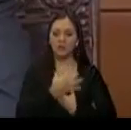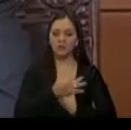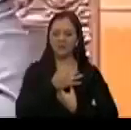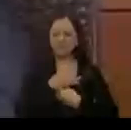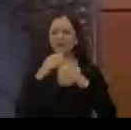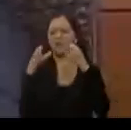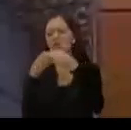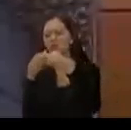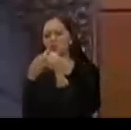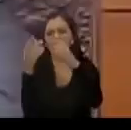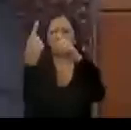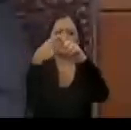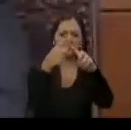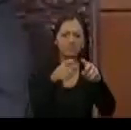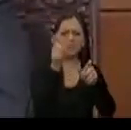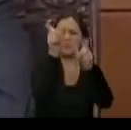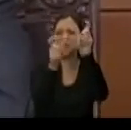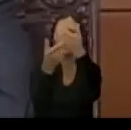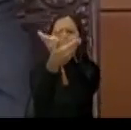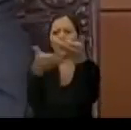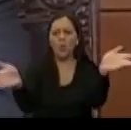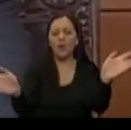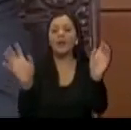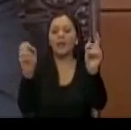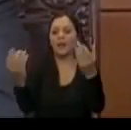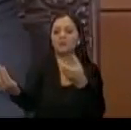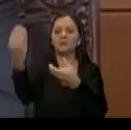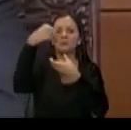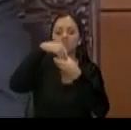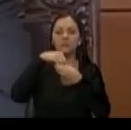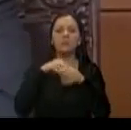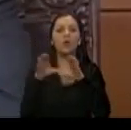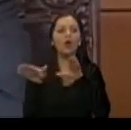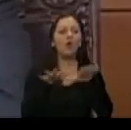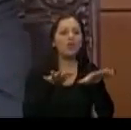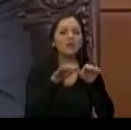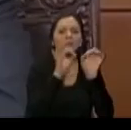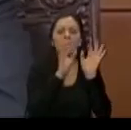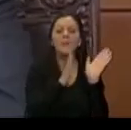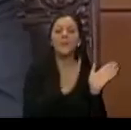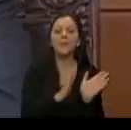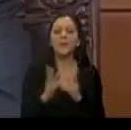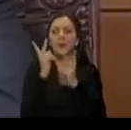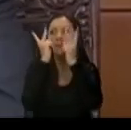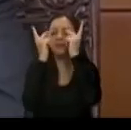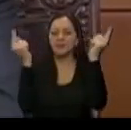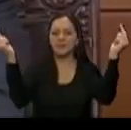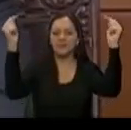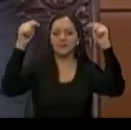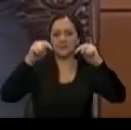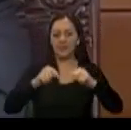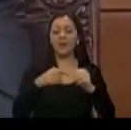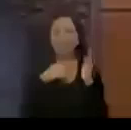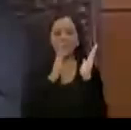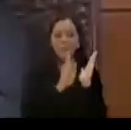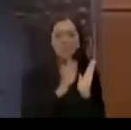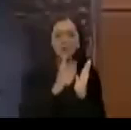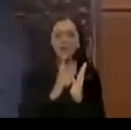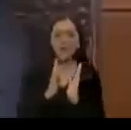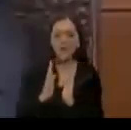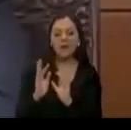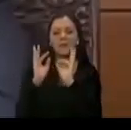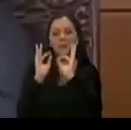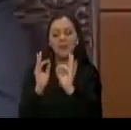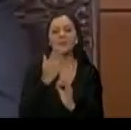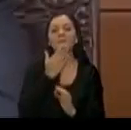estarán interesados en involucrarse, en coordinar esta preparación de la visita. Preparémonos entonces con